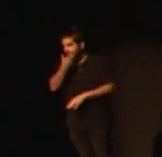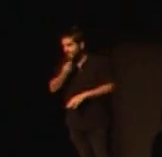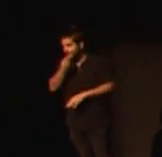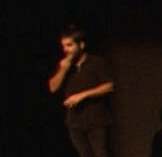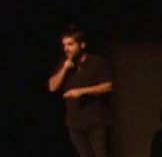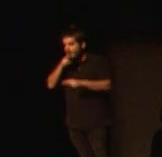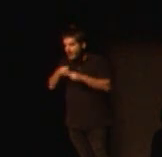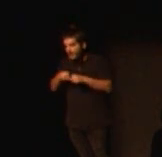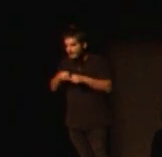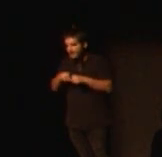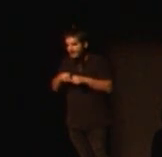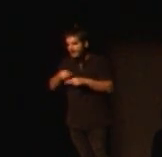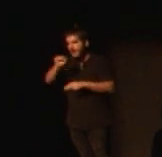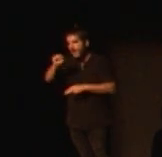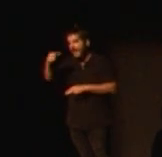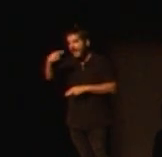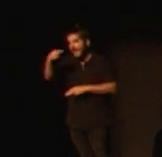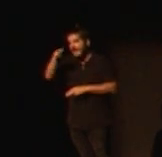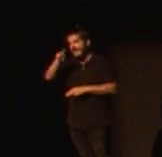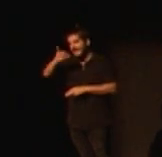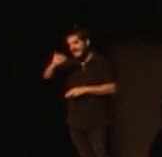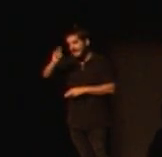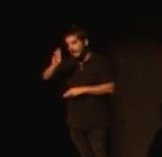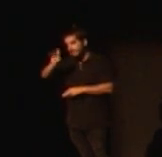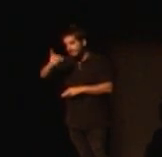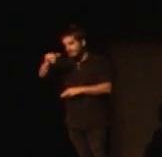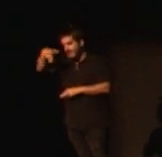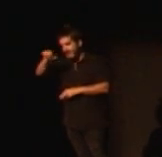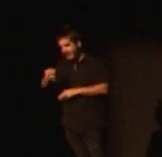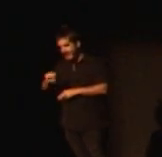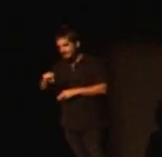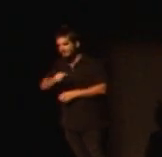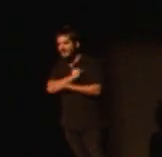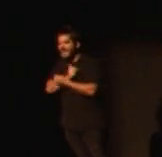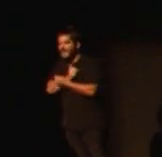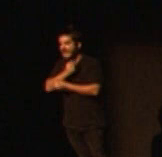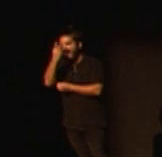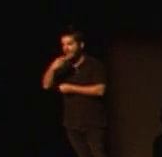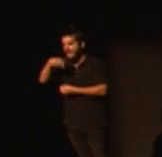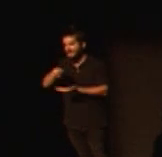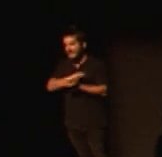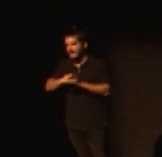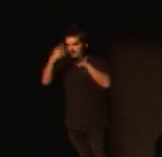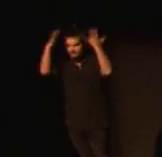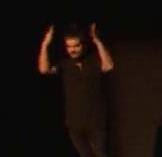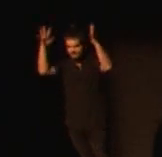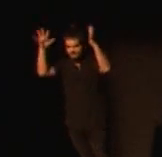llamaba Agripina y quería a la 11 y a esta región con la misma pasión.